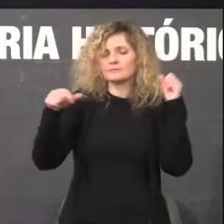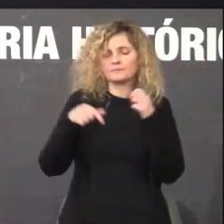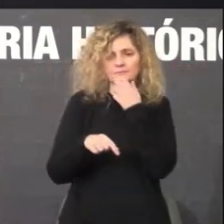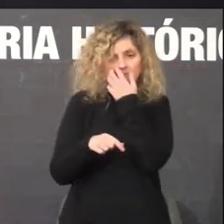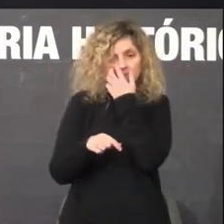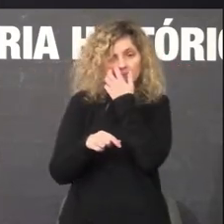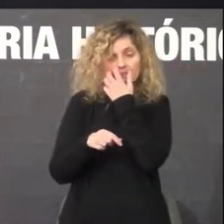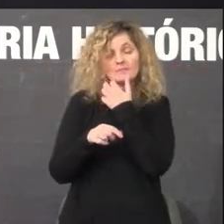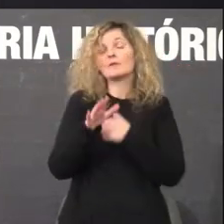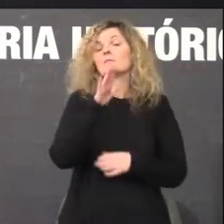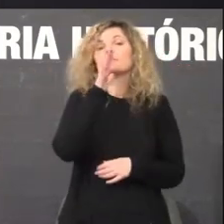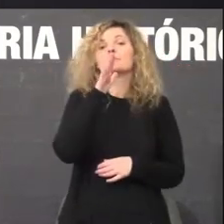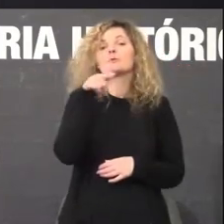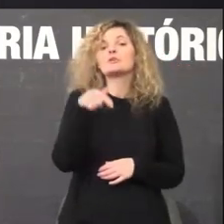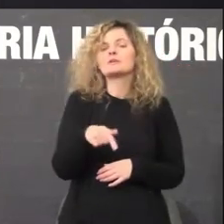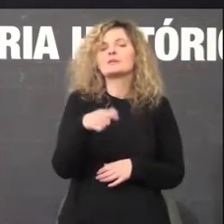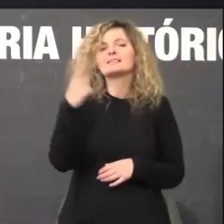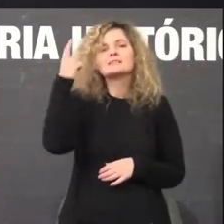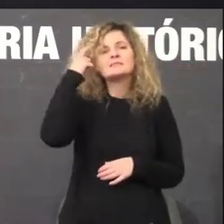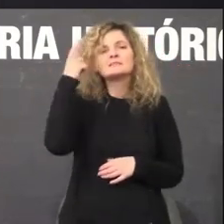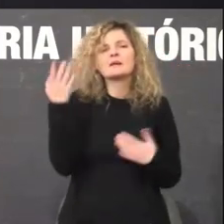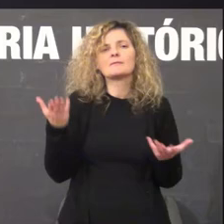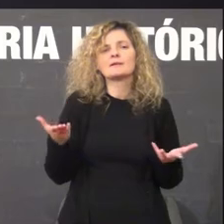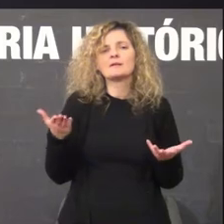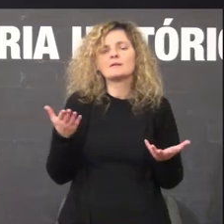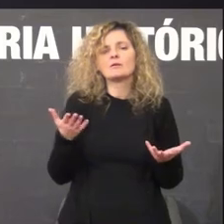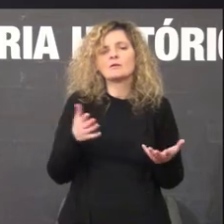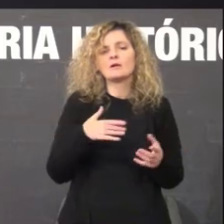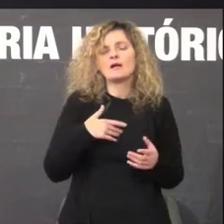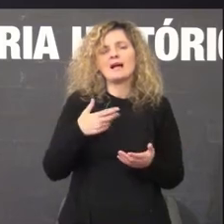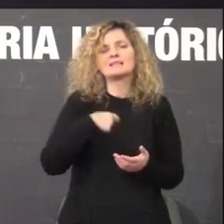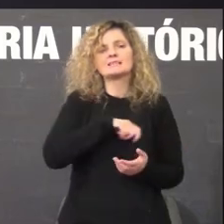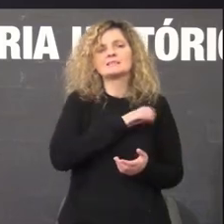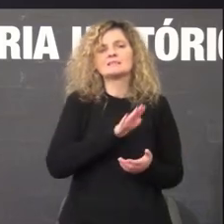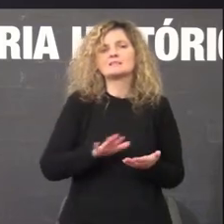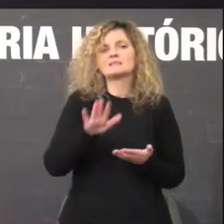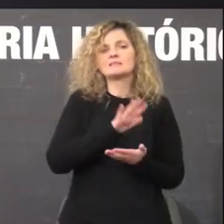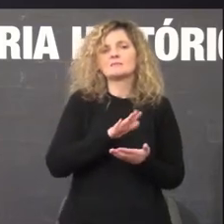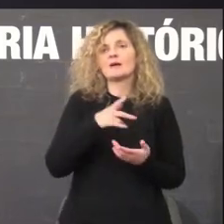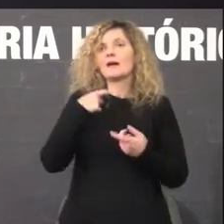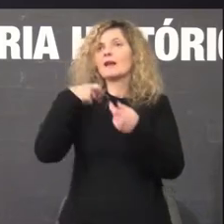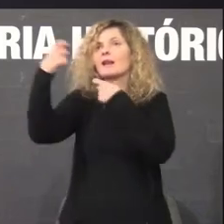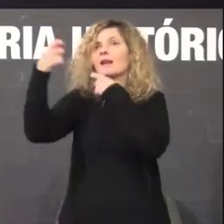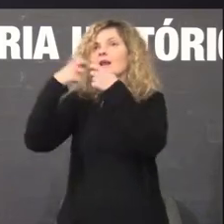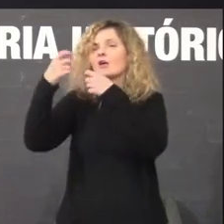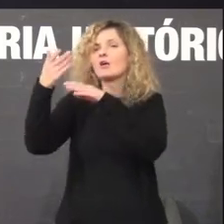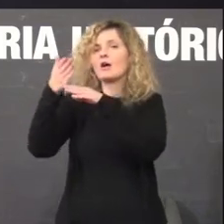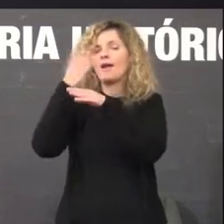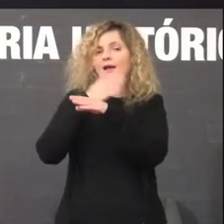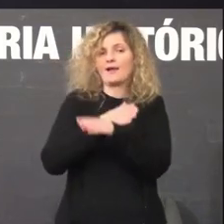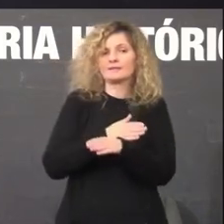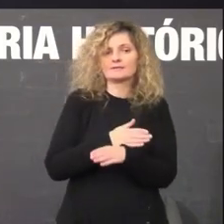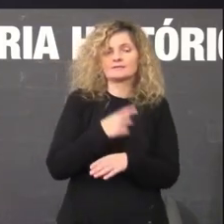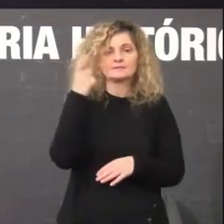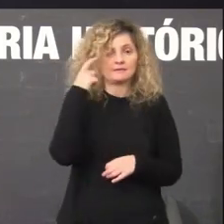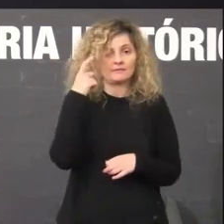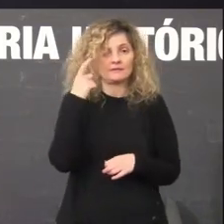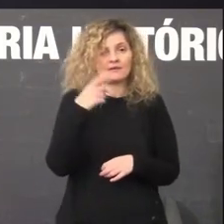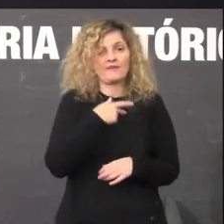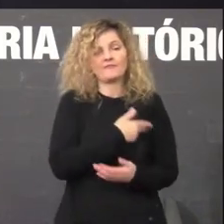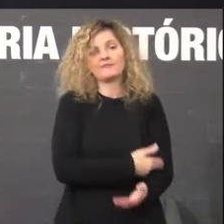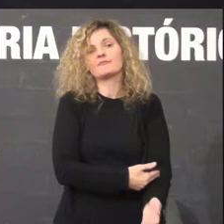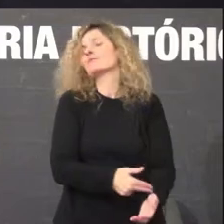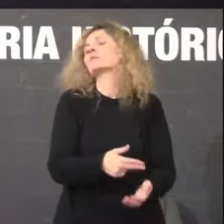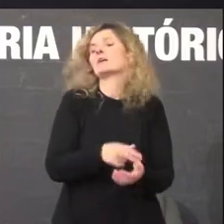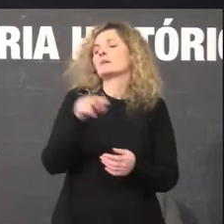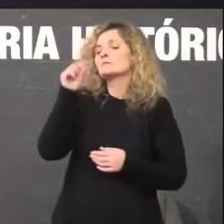del otro. ¿Por qué? Porque querían saber cuál era la postura española antes de ir a negociar. Pues Franco